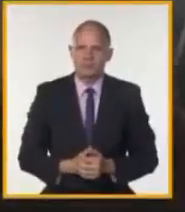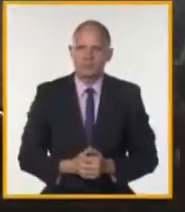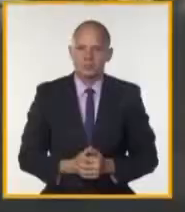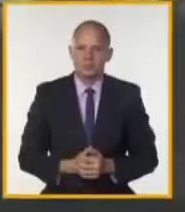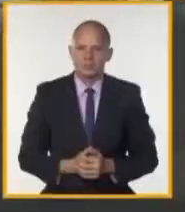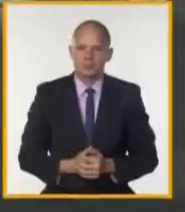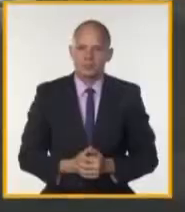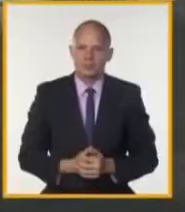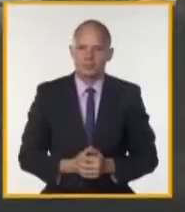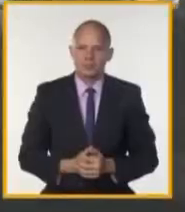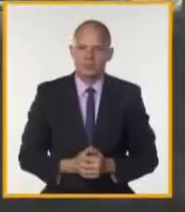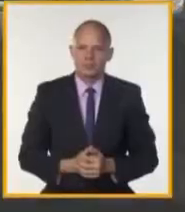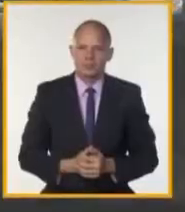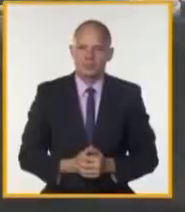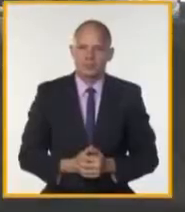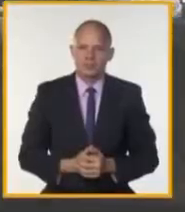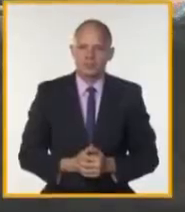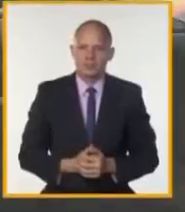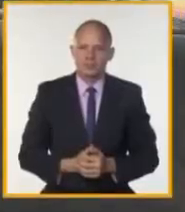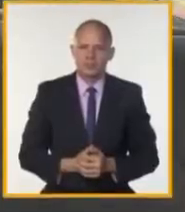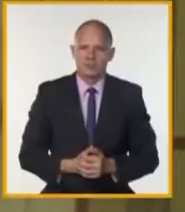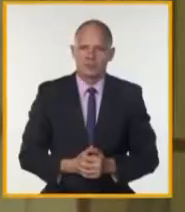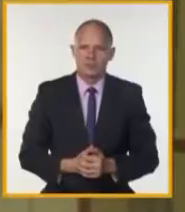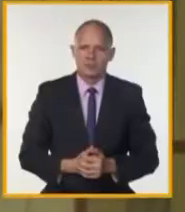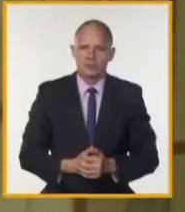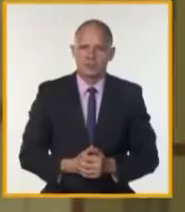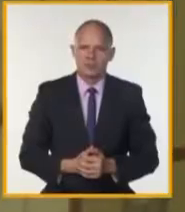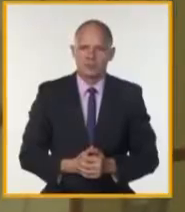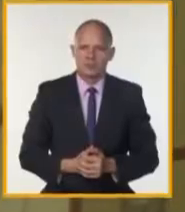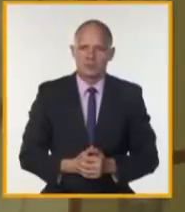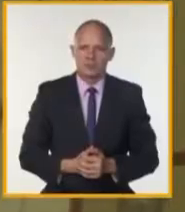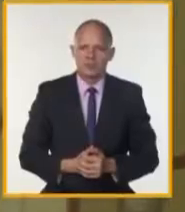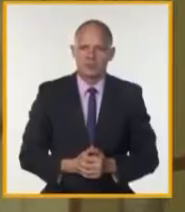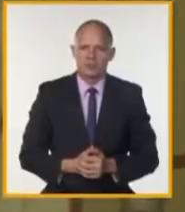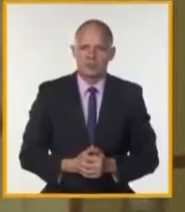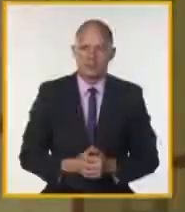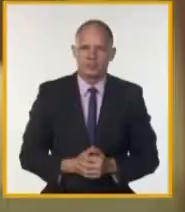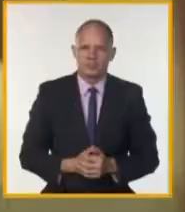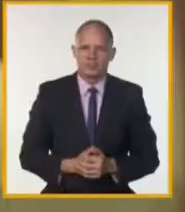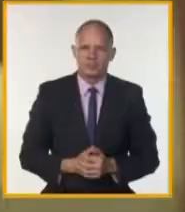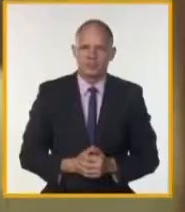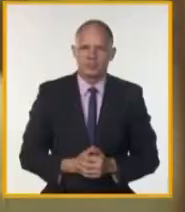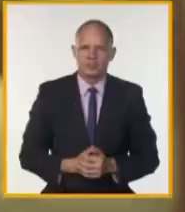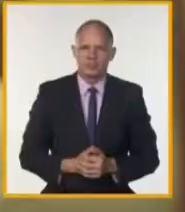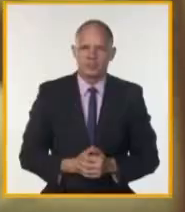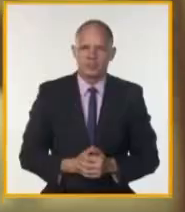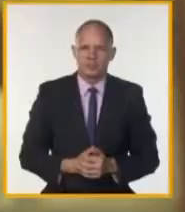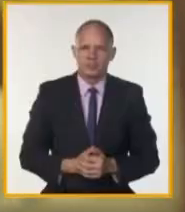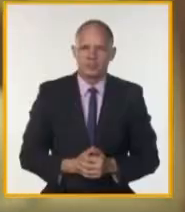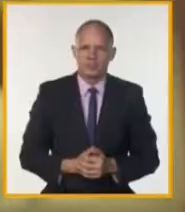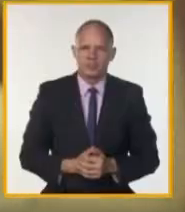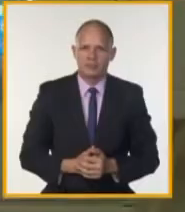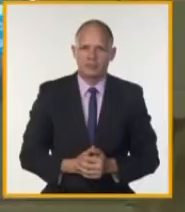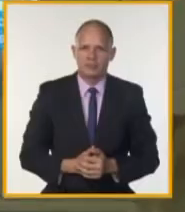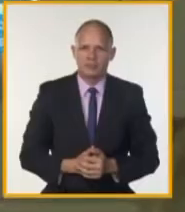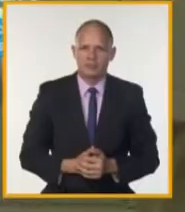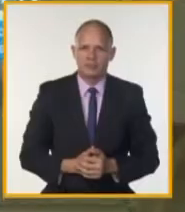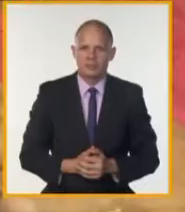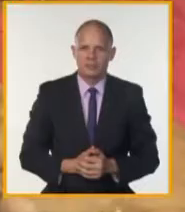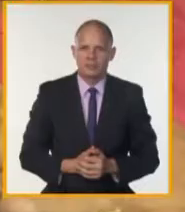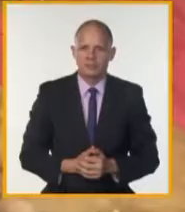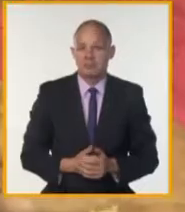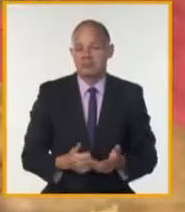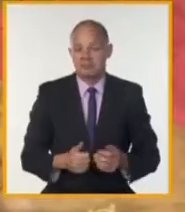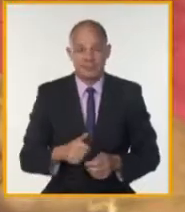Sobrevivo pecado, castigo, con un poco de amor yo me salvo. Cuando